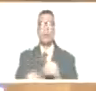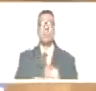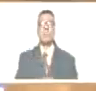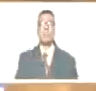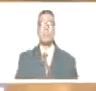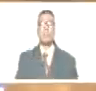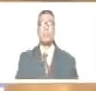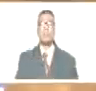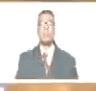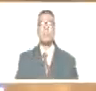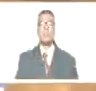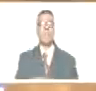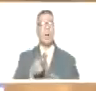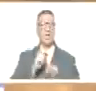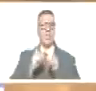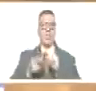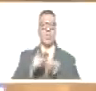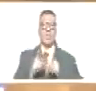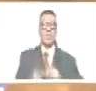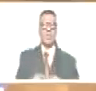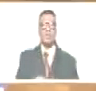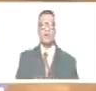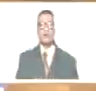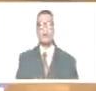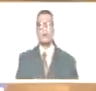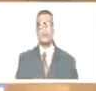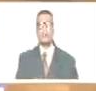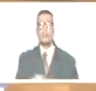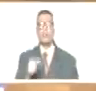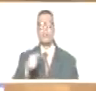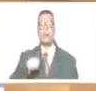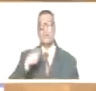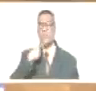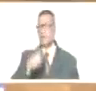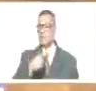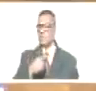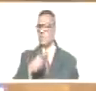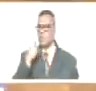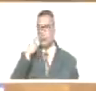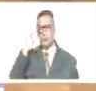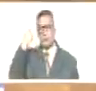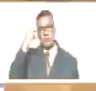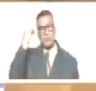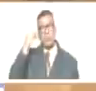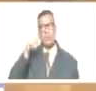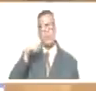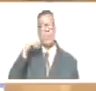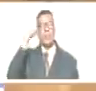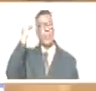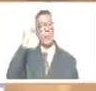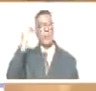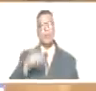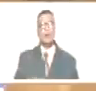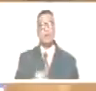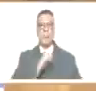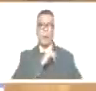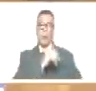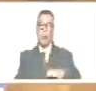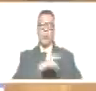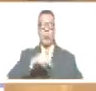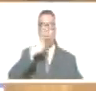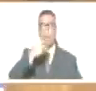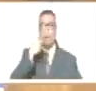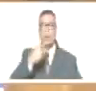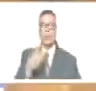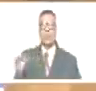A veces se tiene la tentación de creer que el poder político tiene que estar vinculado al